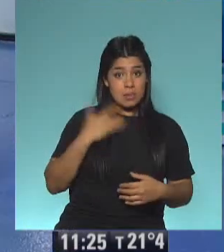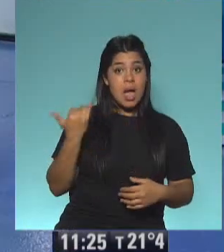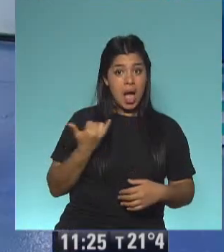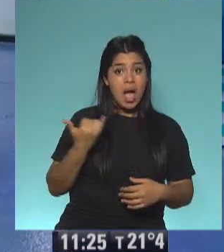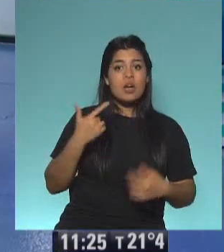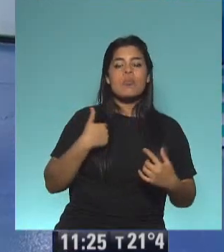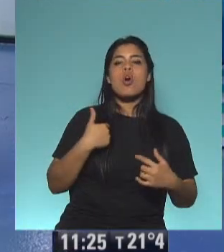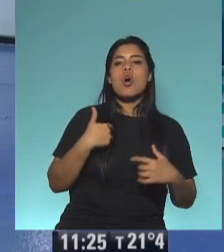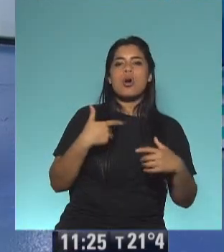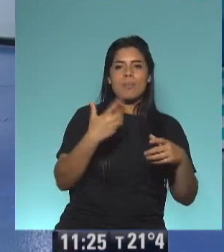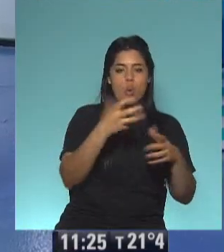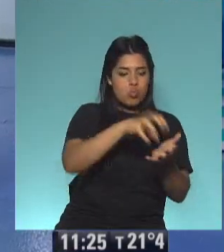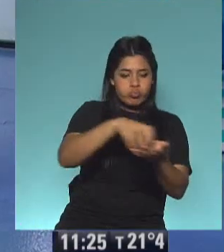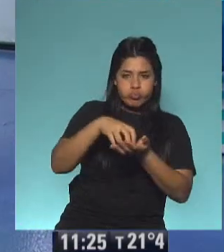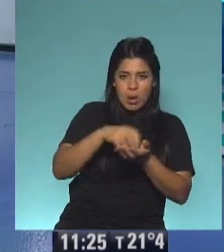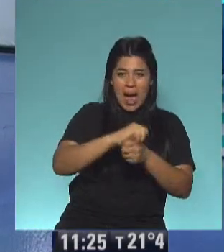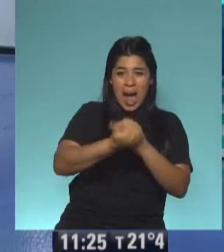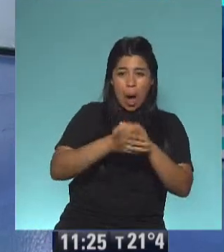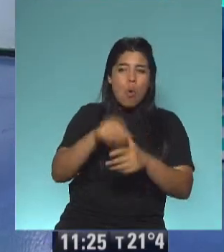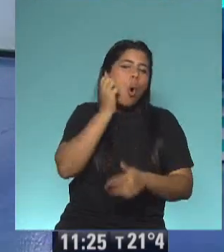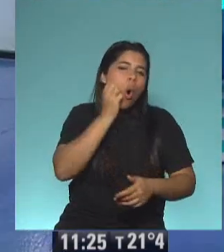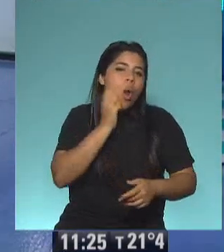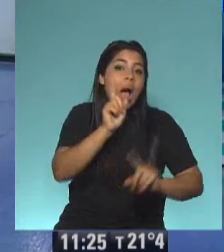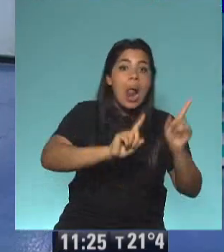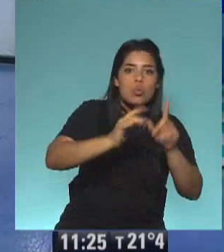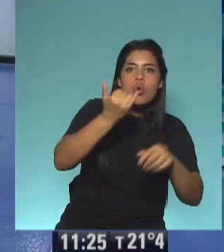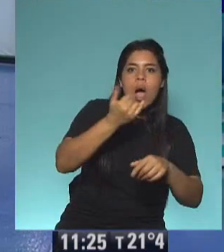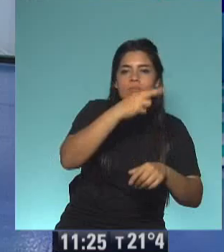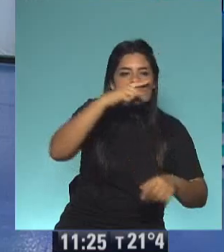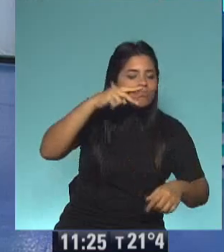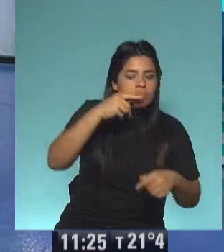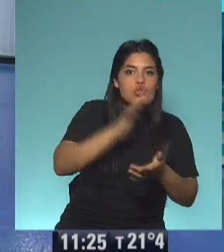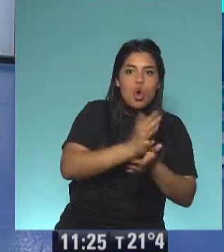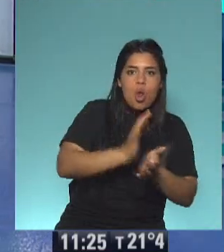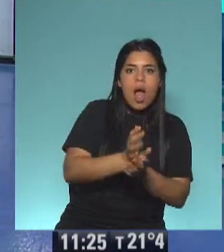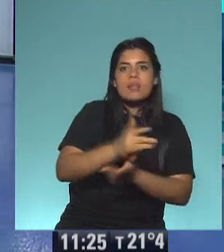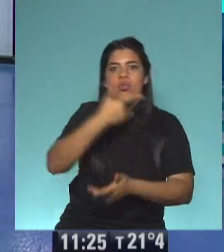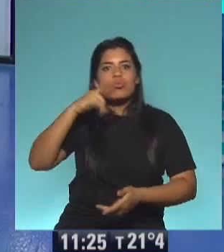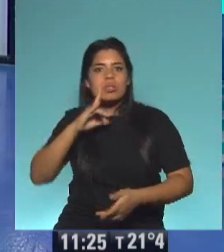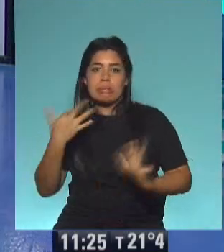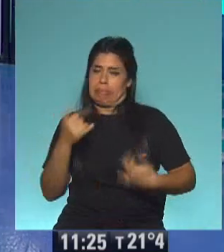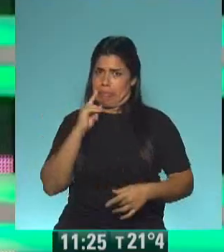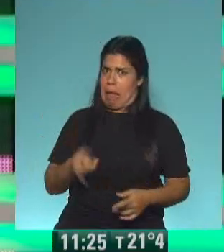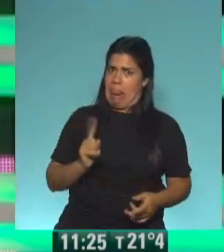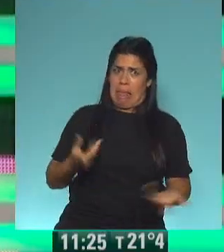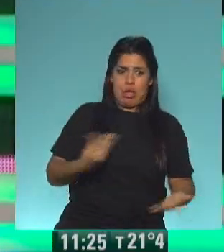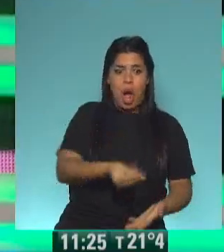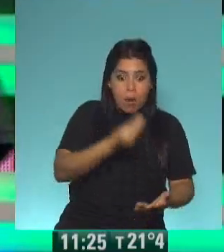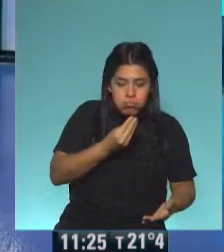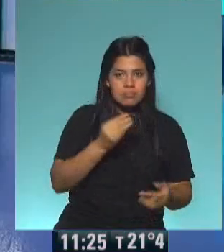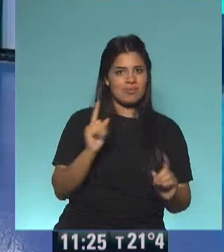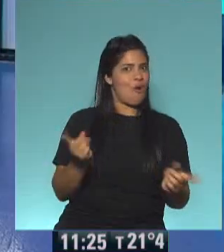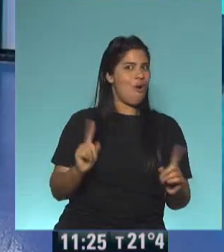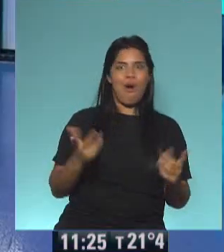unos jabones que unos tenían olor a dulce de leche y otros a chocolate? Ay, pero te querías comer el jabón. Te querías comer el jabón. Pero, qué rico también, está